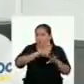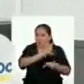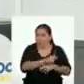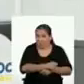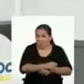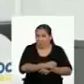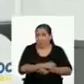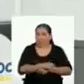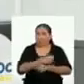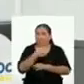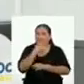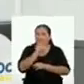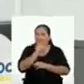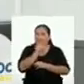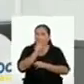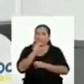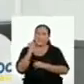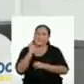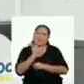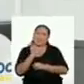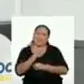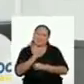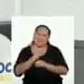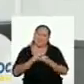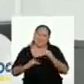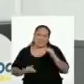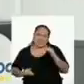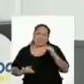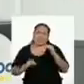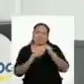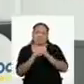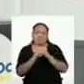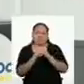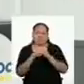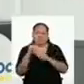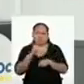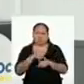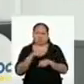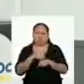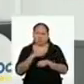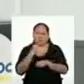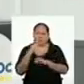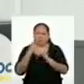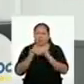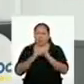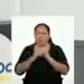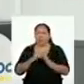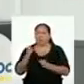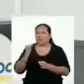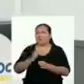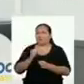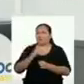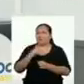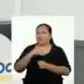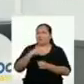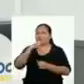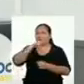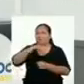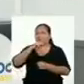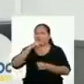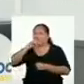Bueno, ahora que he entendido que alcanzar mi meta de ahorros me va a tomar unos días, creo que no me queda de otra.